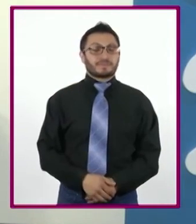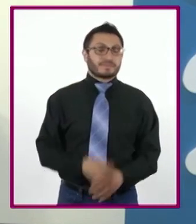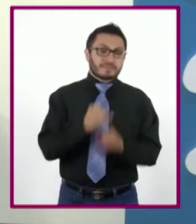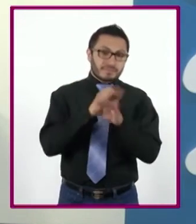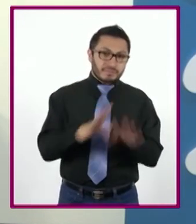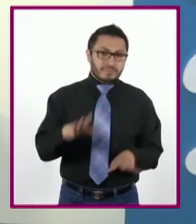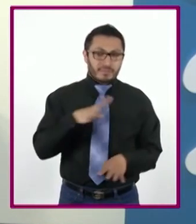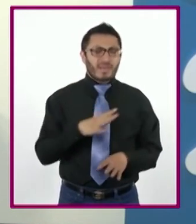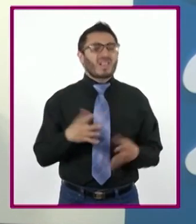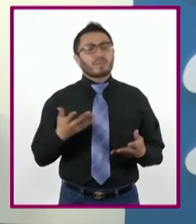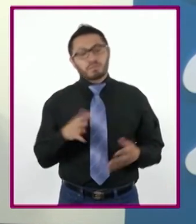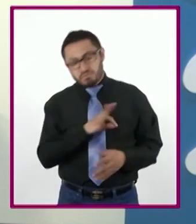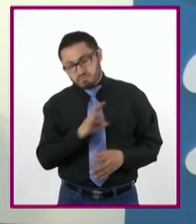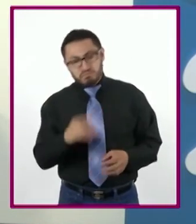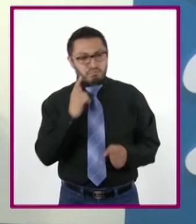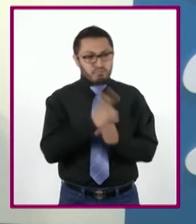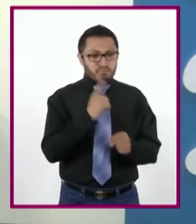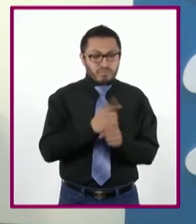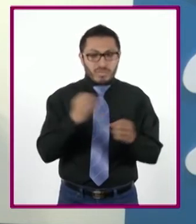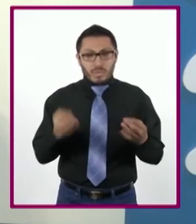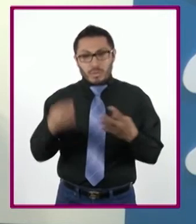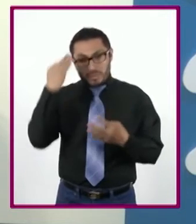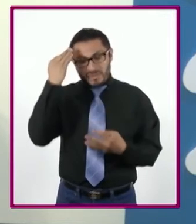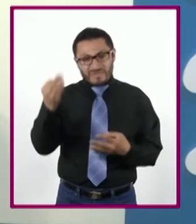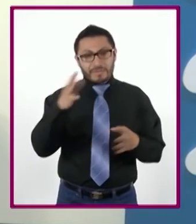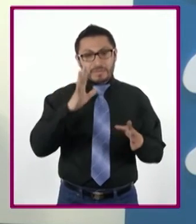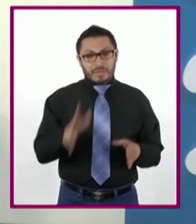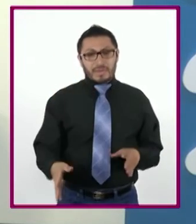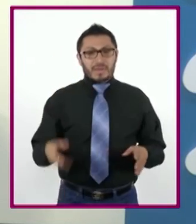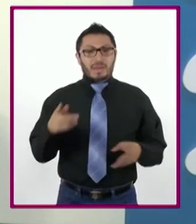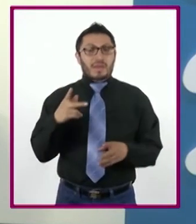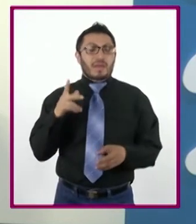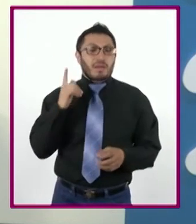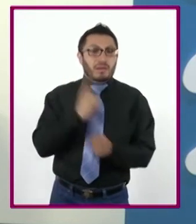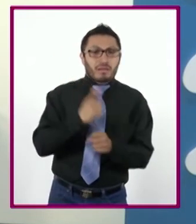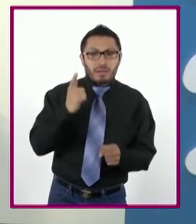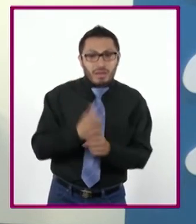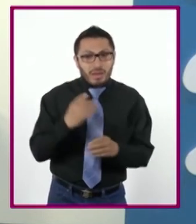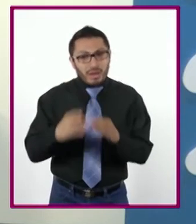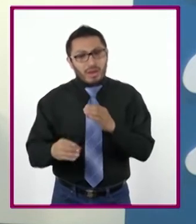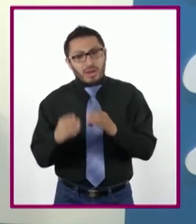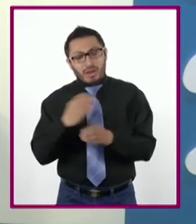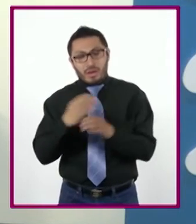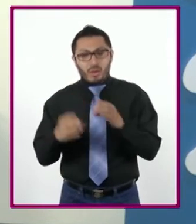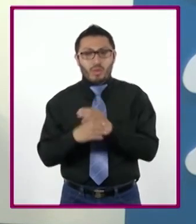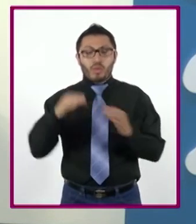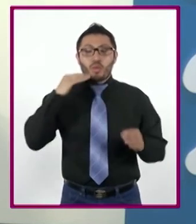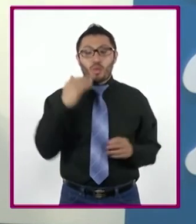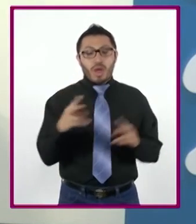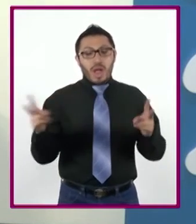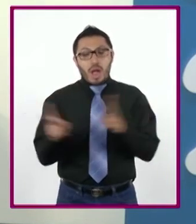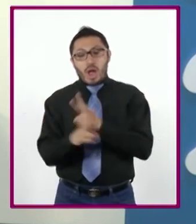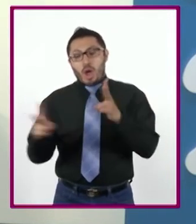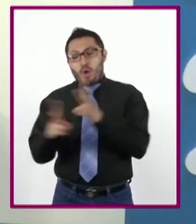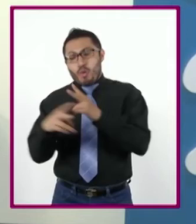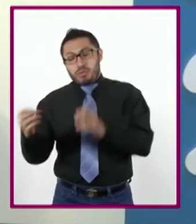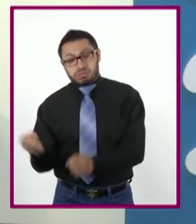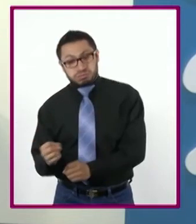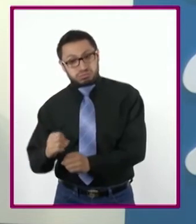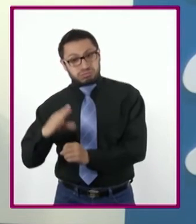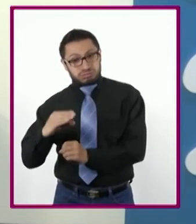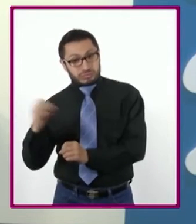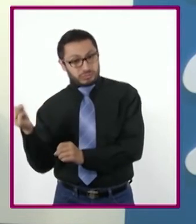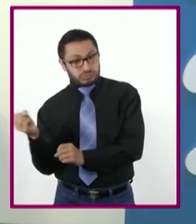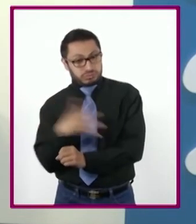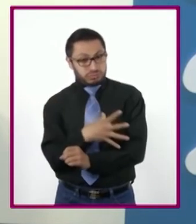cuánto tiempo después de que la cámara detectó el producto defectuoso, el eyector de aire tiene que activarse. Sin